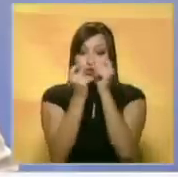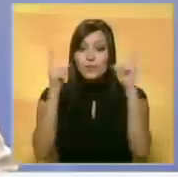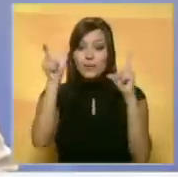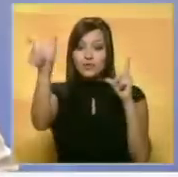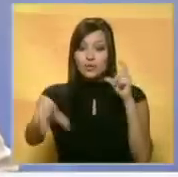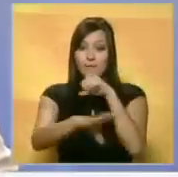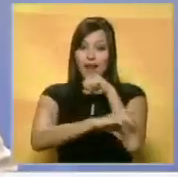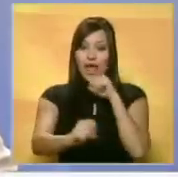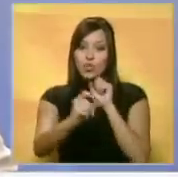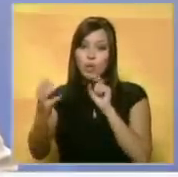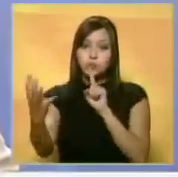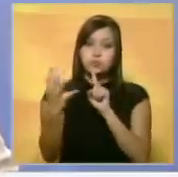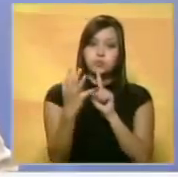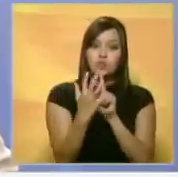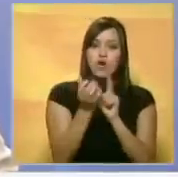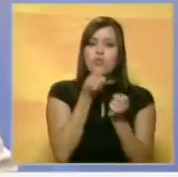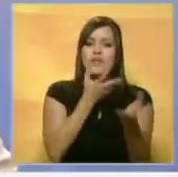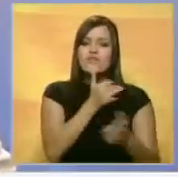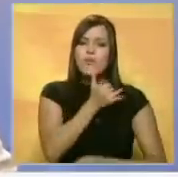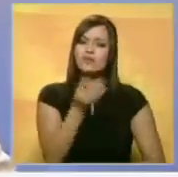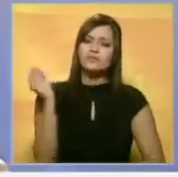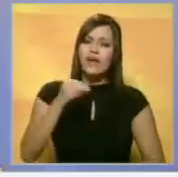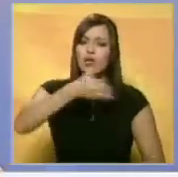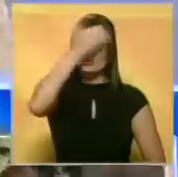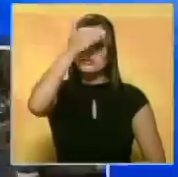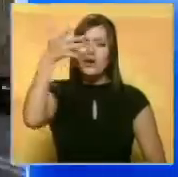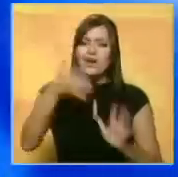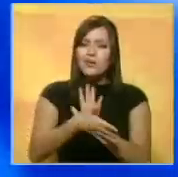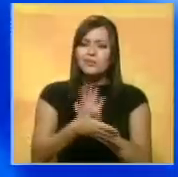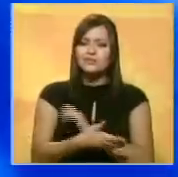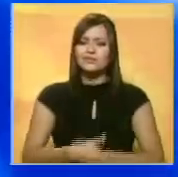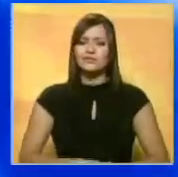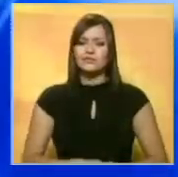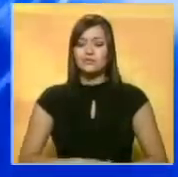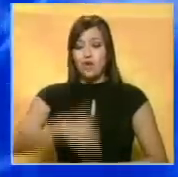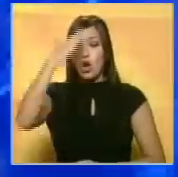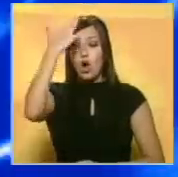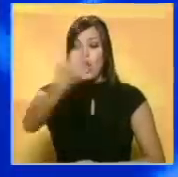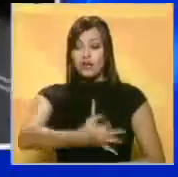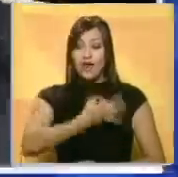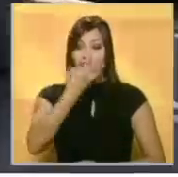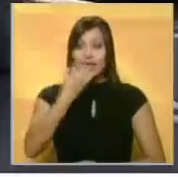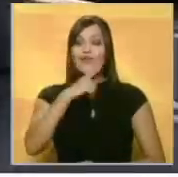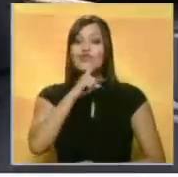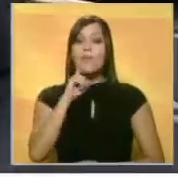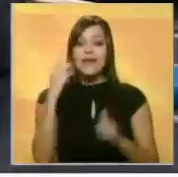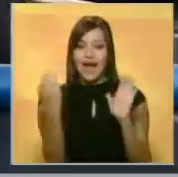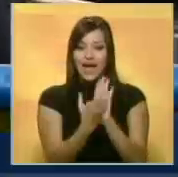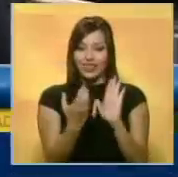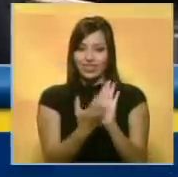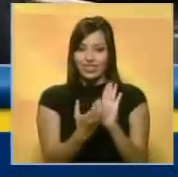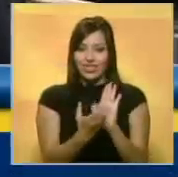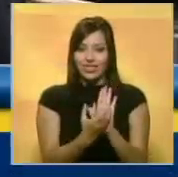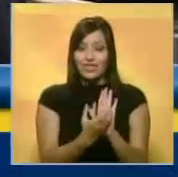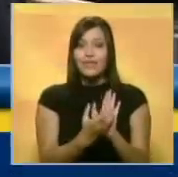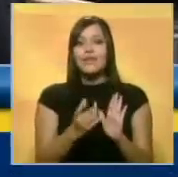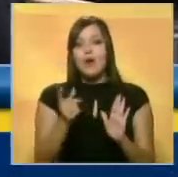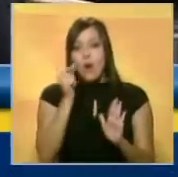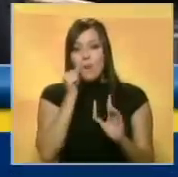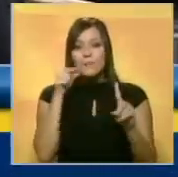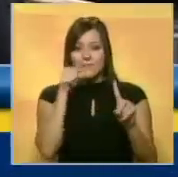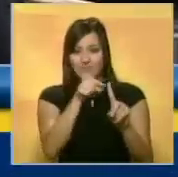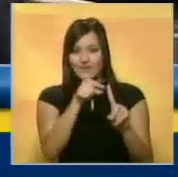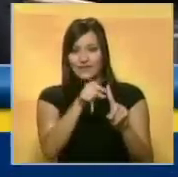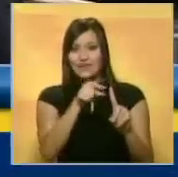delictiva. Gustavo Gómez Morón nos cuenta más. Hola, buenas tardes. En el sector Nuevo Horizonte de Catia ocurrió el crimen de Robinson